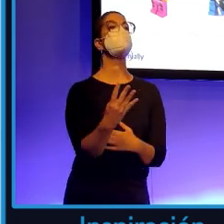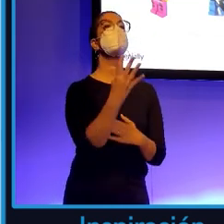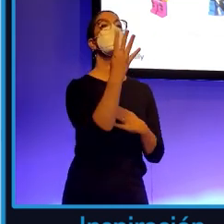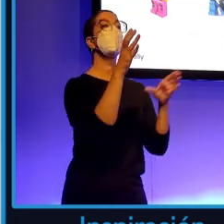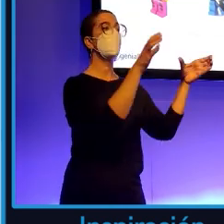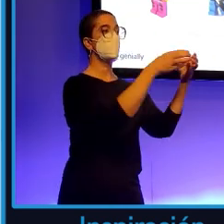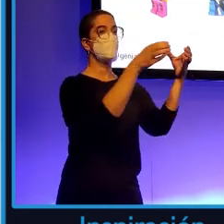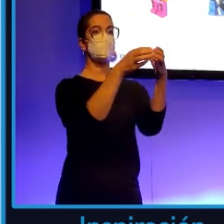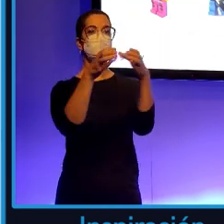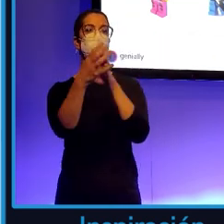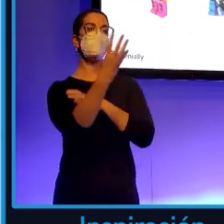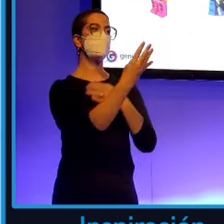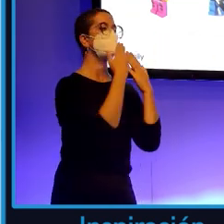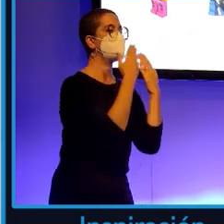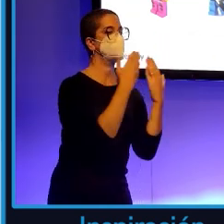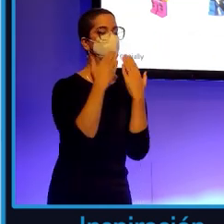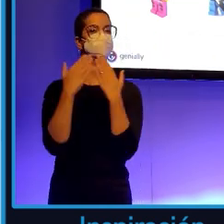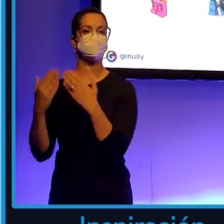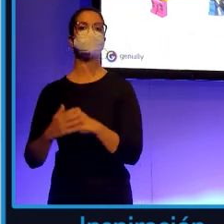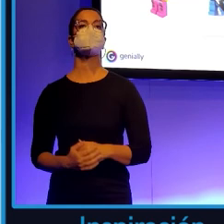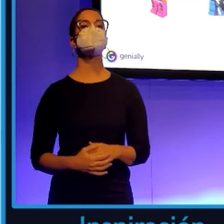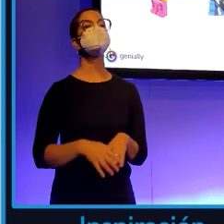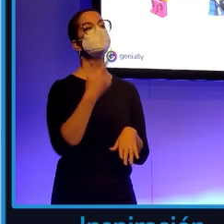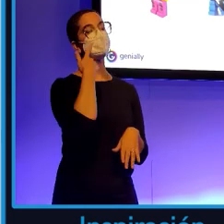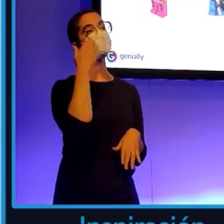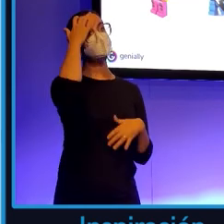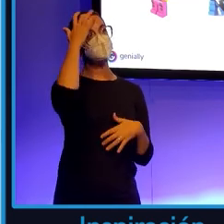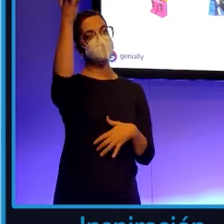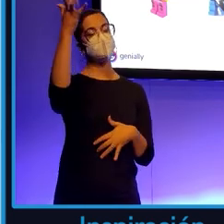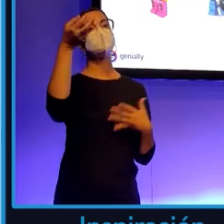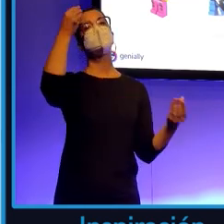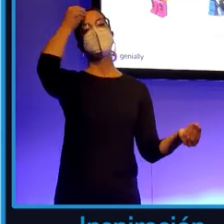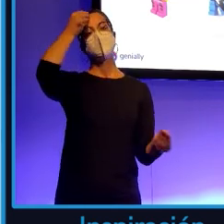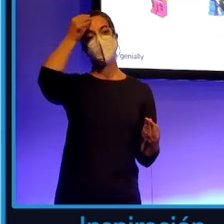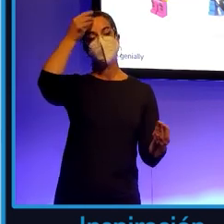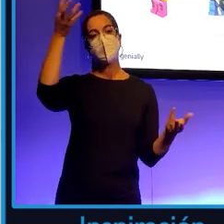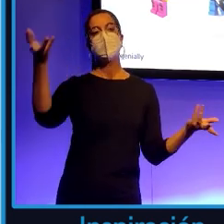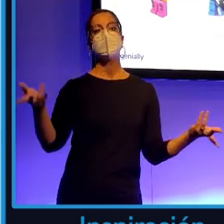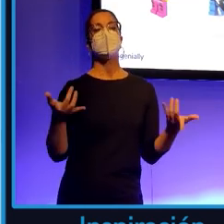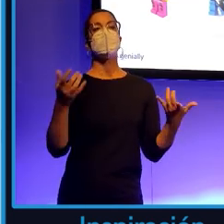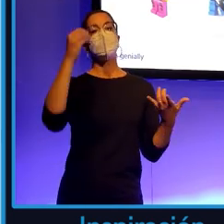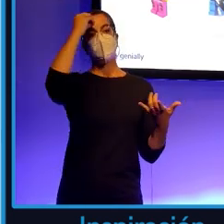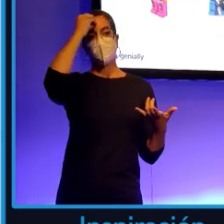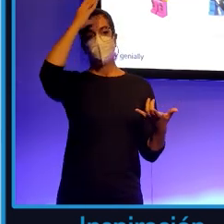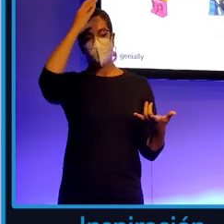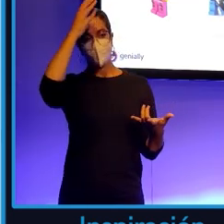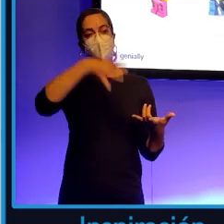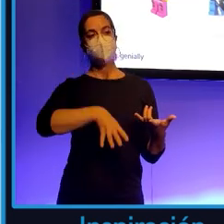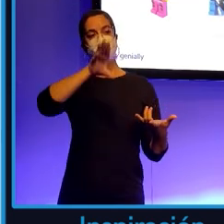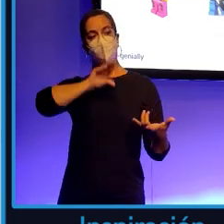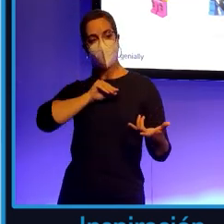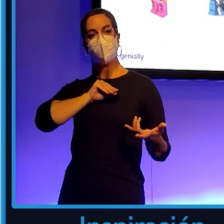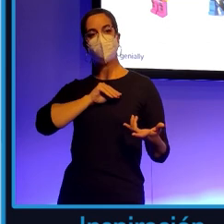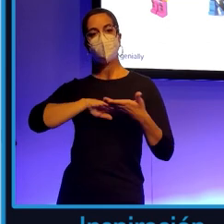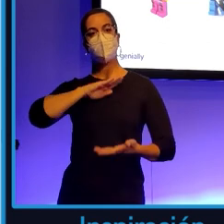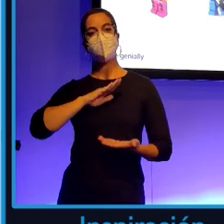grupos vamos a ver imaginación pensamiento le estamos hablando de conocimiento de comprensión de tener capacidad de aplicación